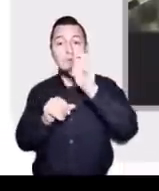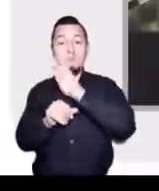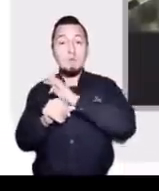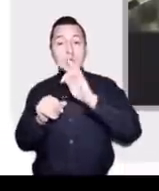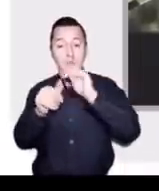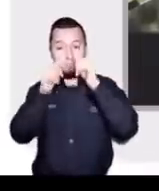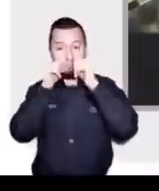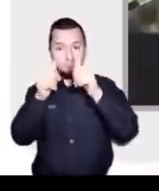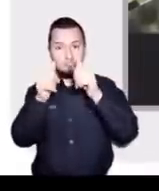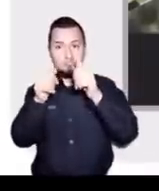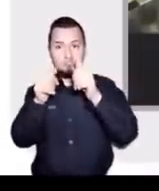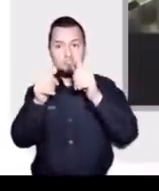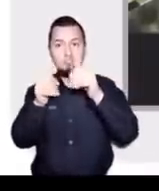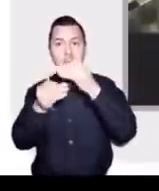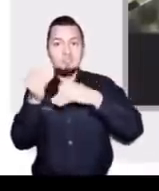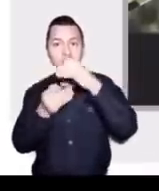tarjeta de movilidad.